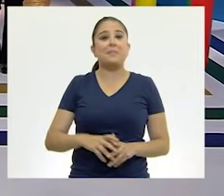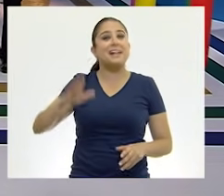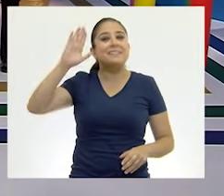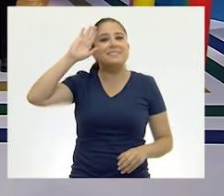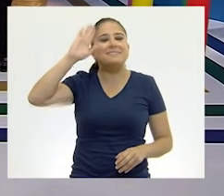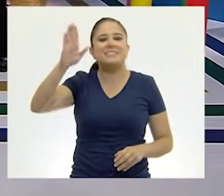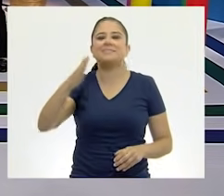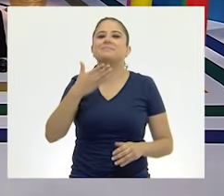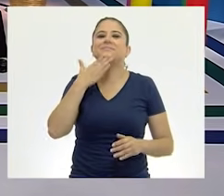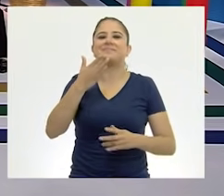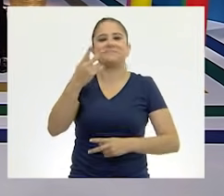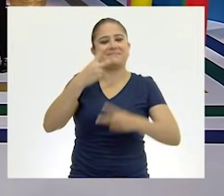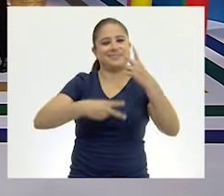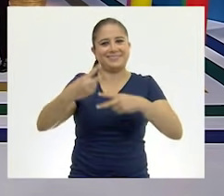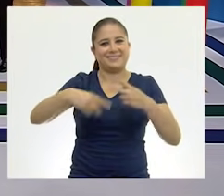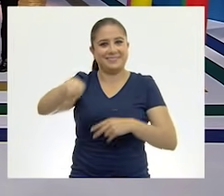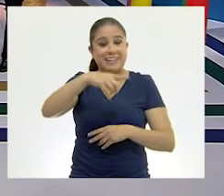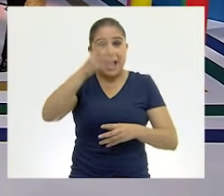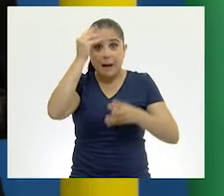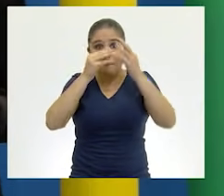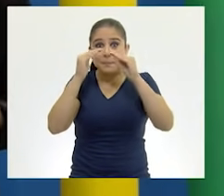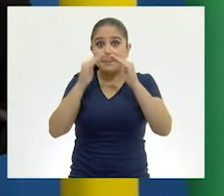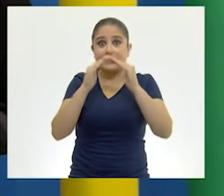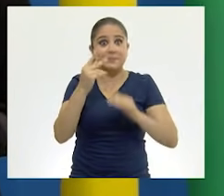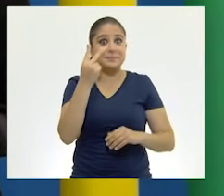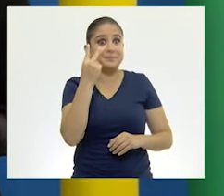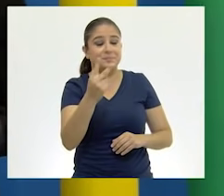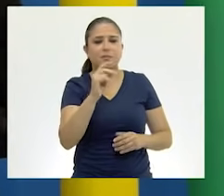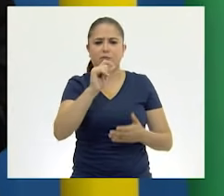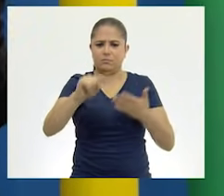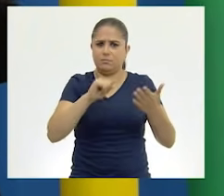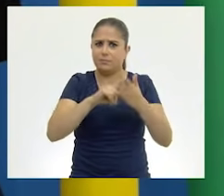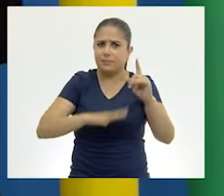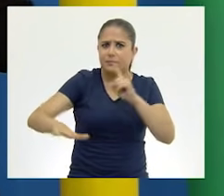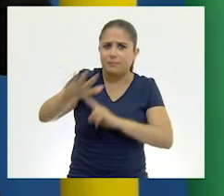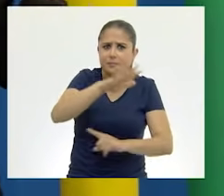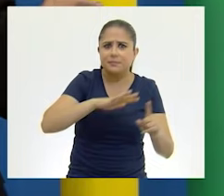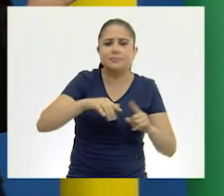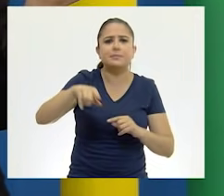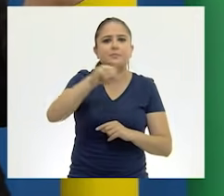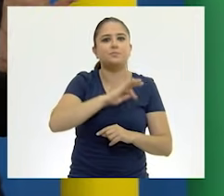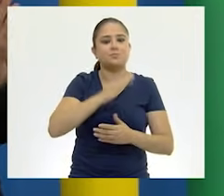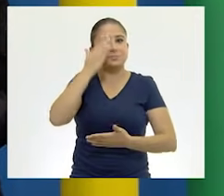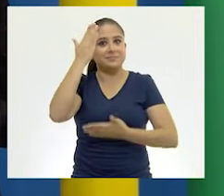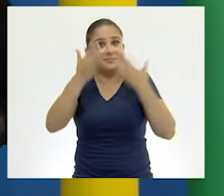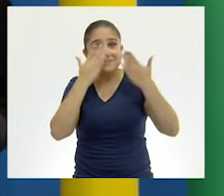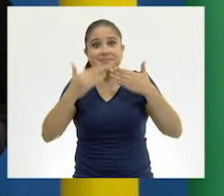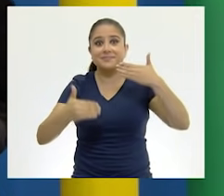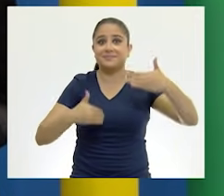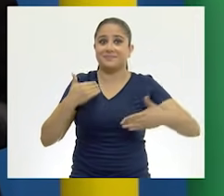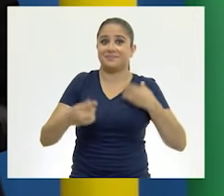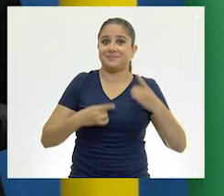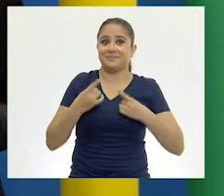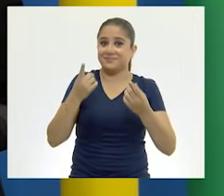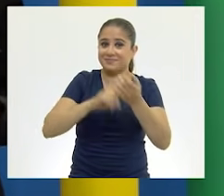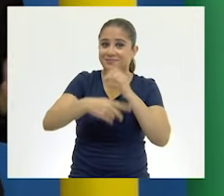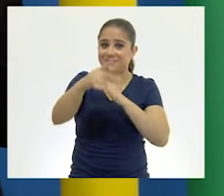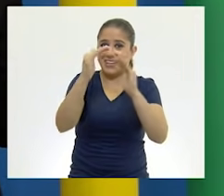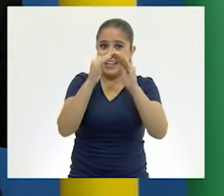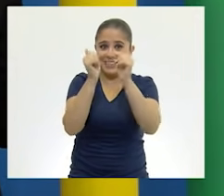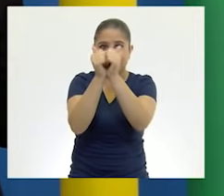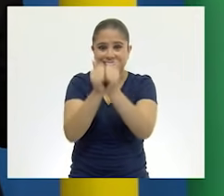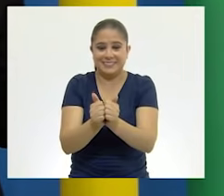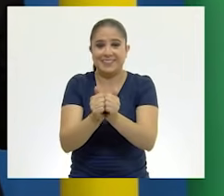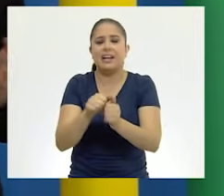Hola, les damos la bienvenida a Aprende en Casa 2, un espacio en el que vamos a poder estudiar y divertirnos desde nuestros hogares.